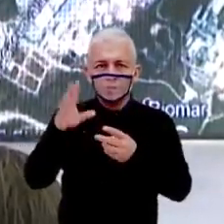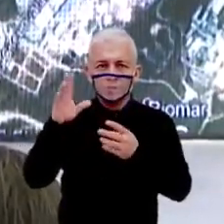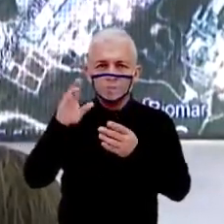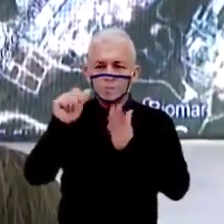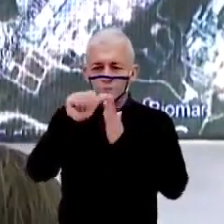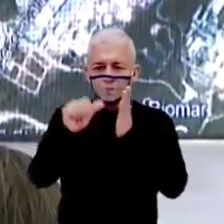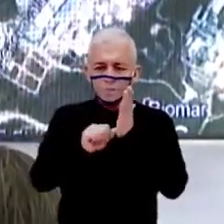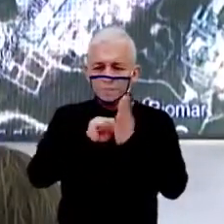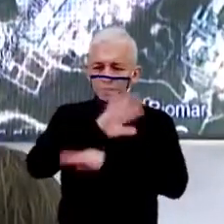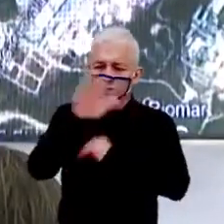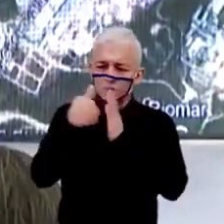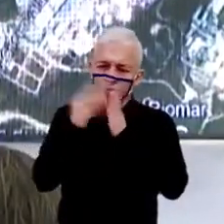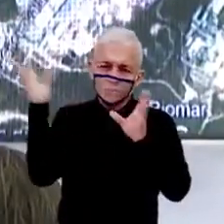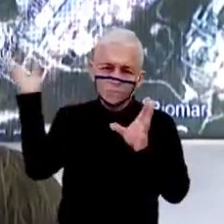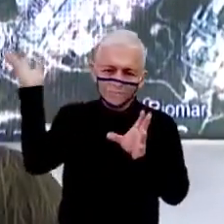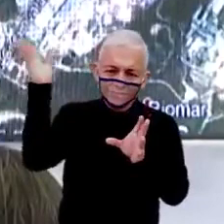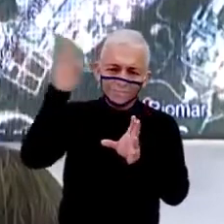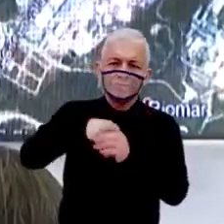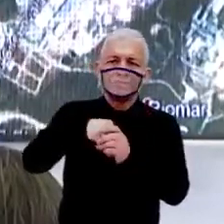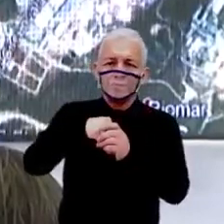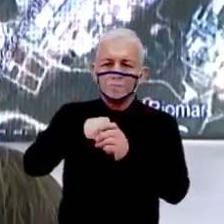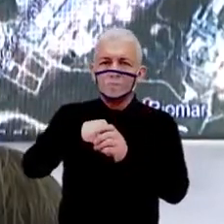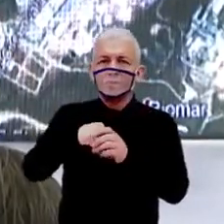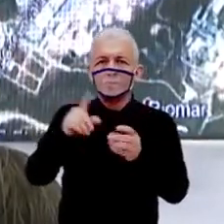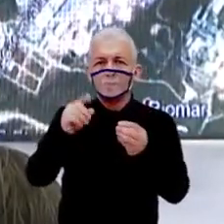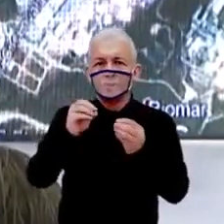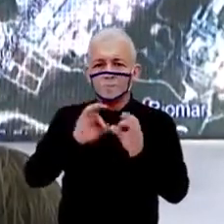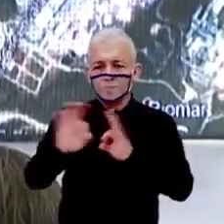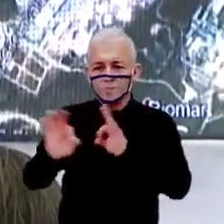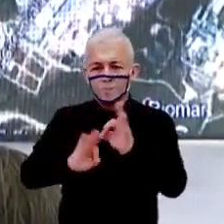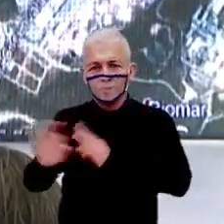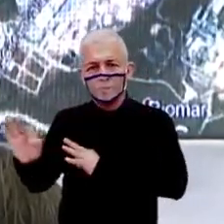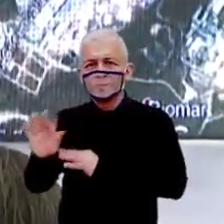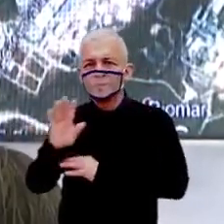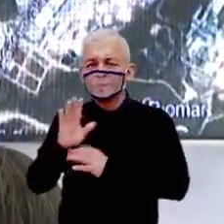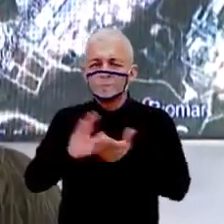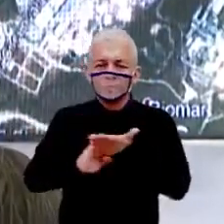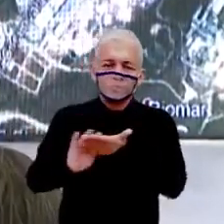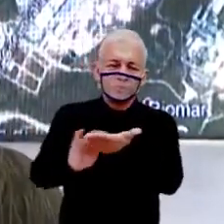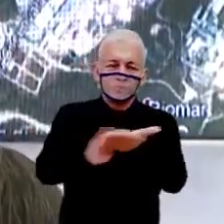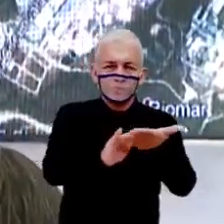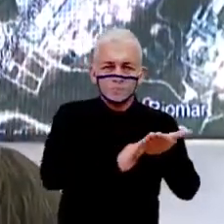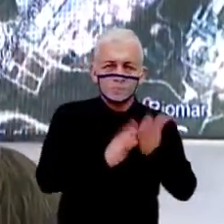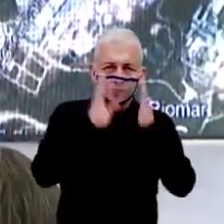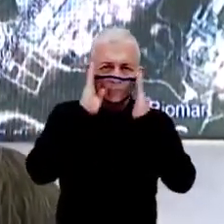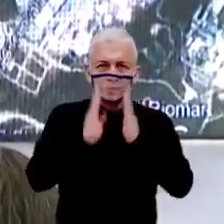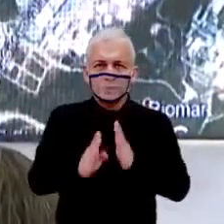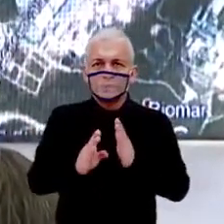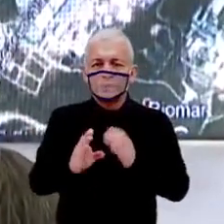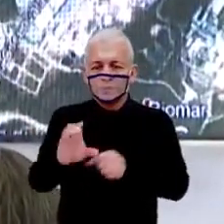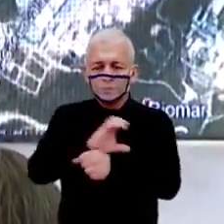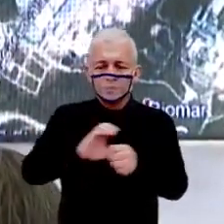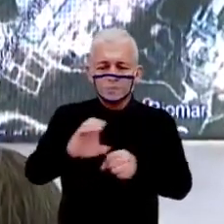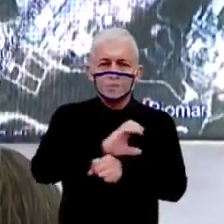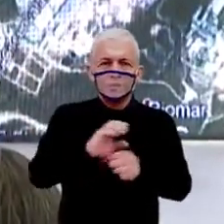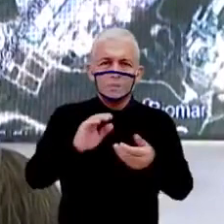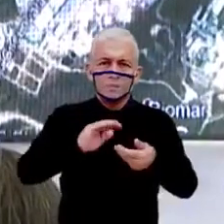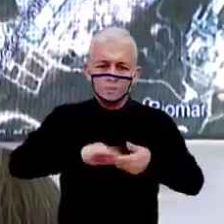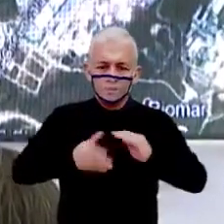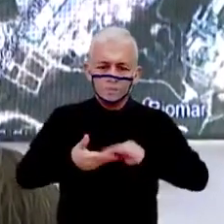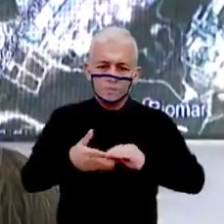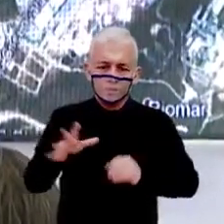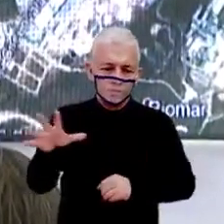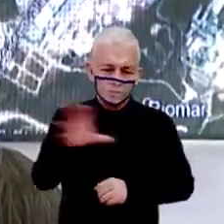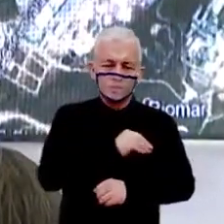alumbrado público, todos al parque, el tema de saneamiento serán atendidos y sobre todo con un tema de ciudadanía y convivencia